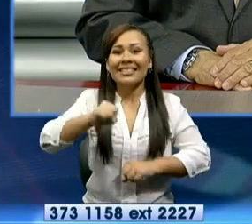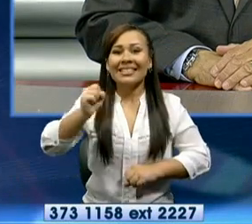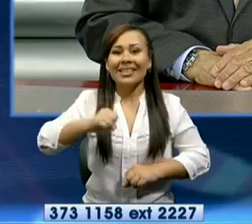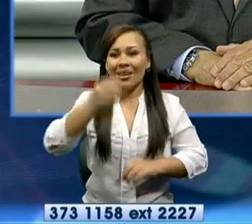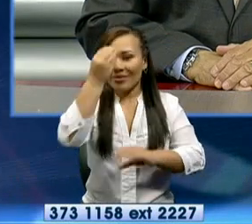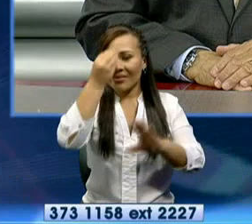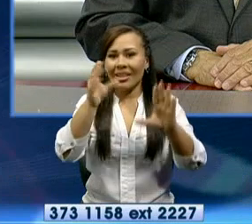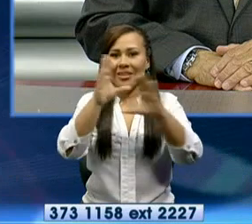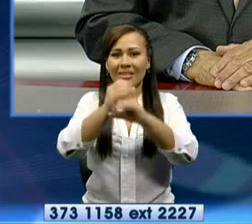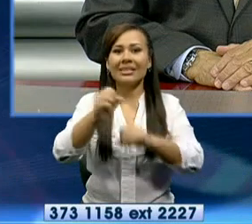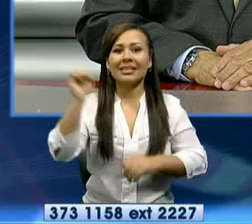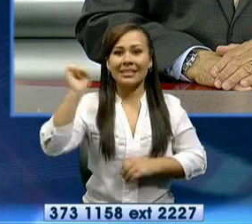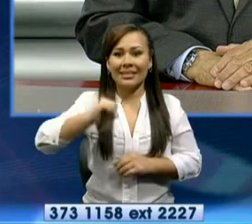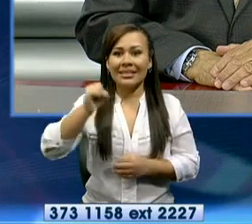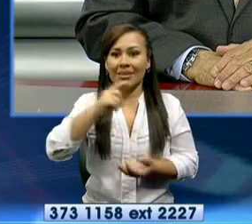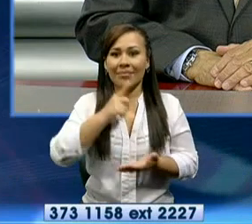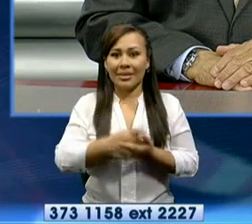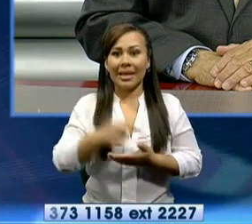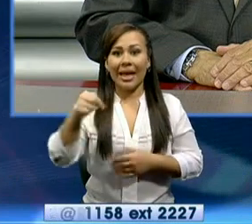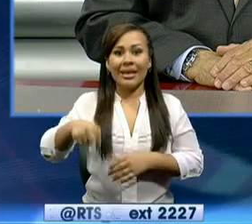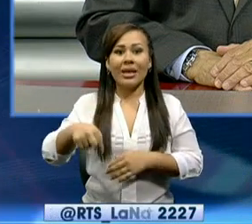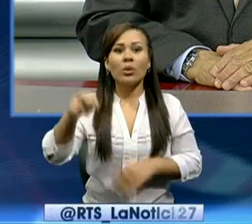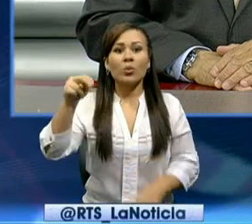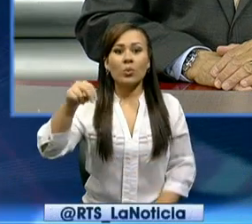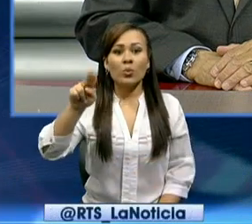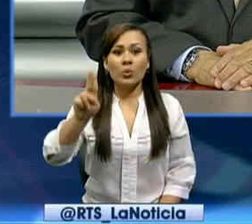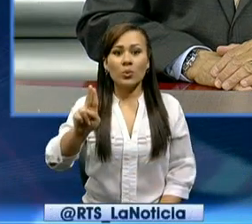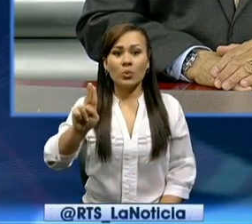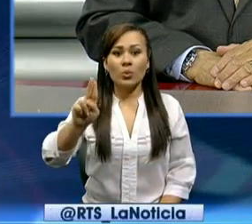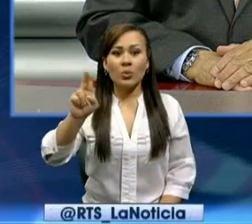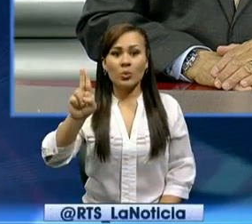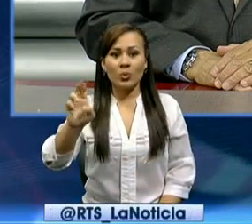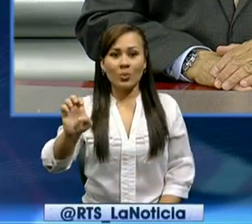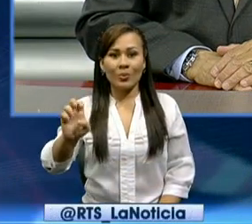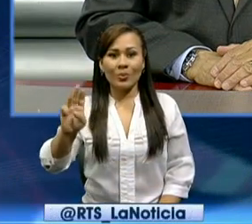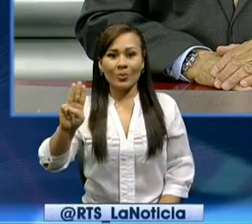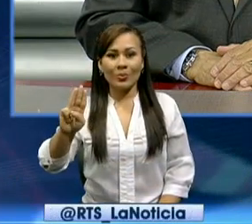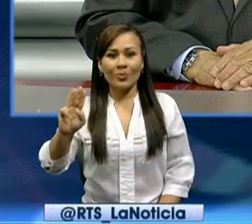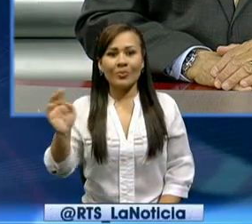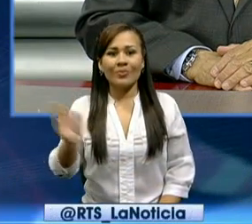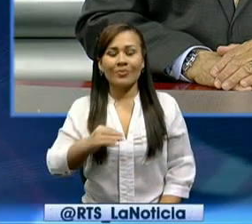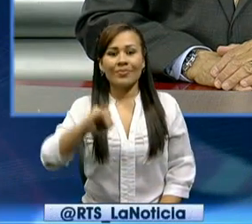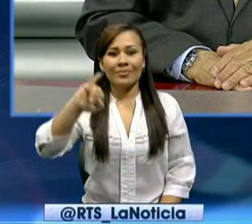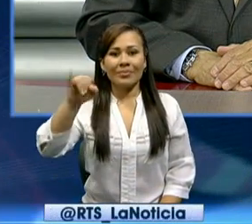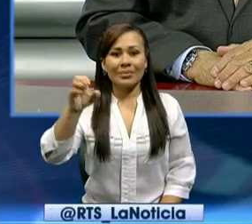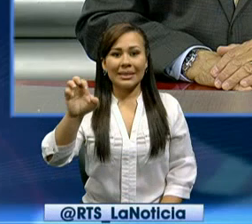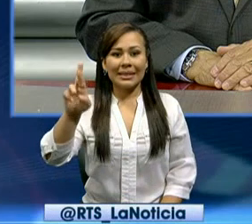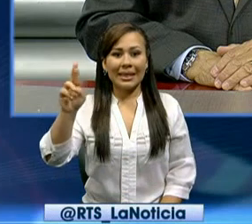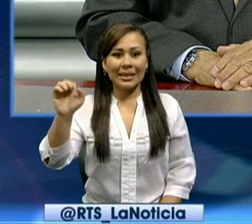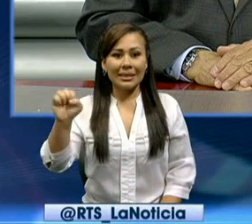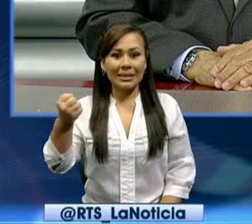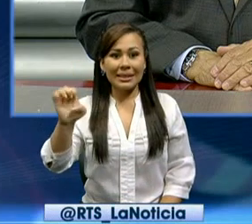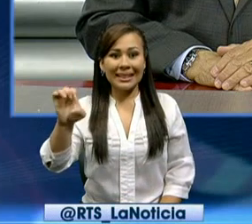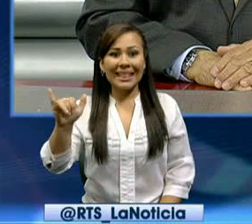Sí, definitivamente acá en New Jersey estamos completamente unidos, todos los